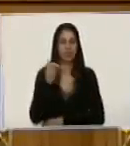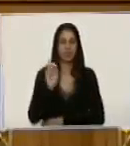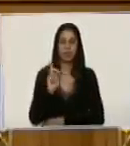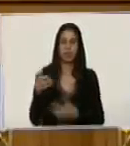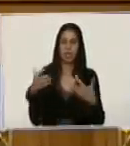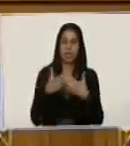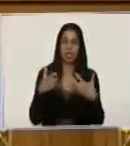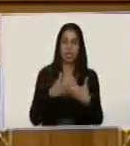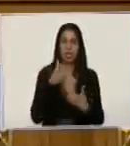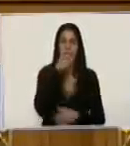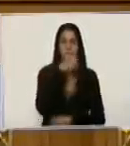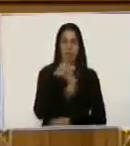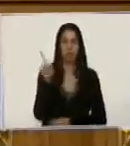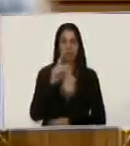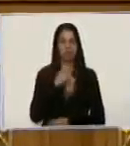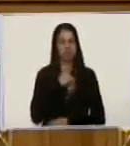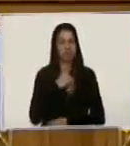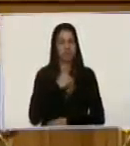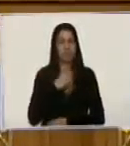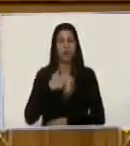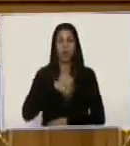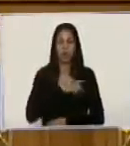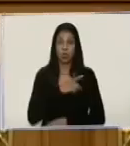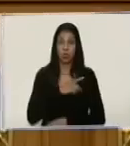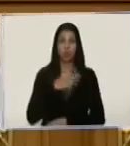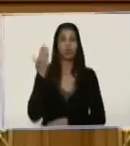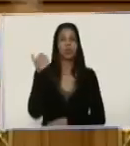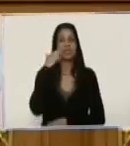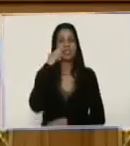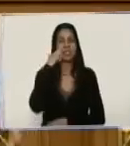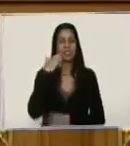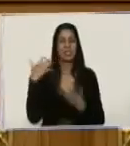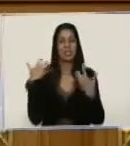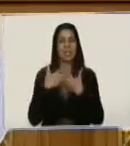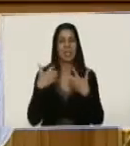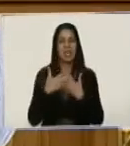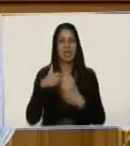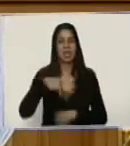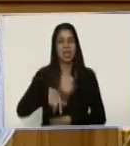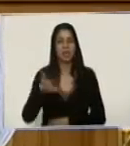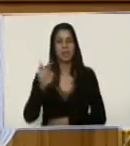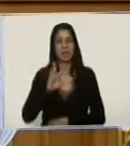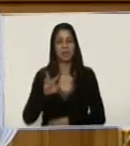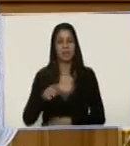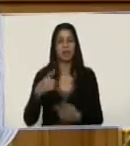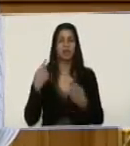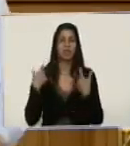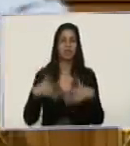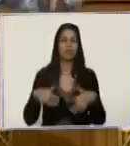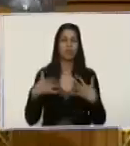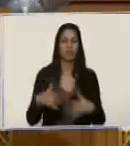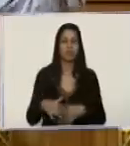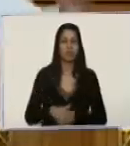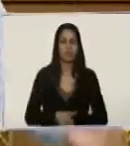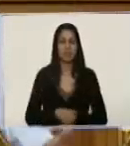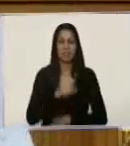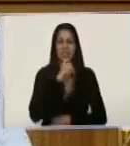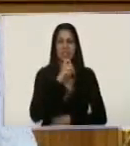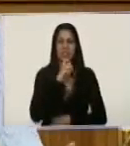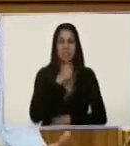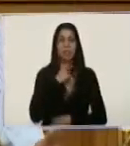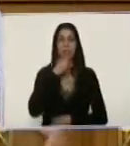nuestro pueblo. Hemos vivido la guerra, aquí y en otras partes. Nos encanta la